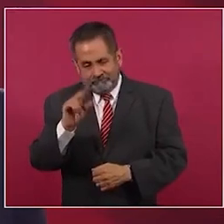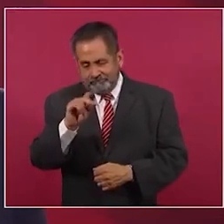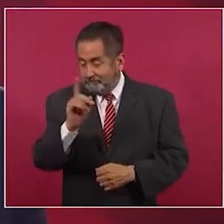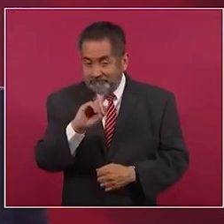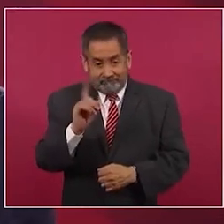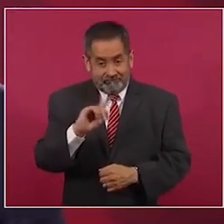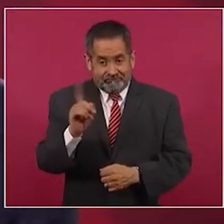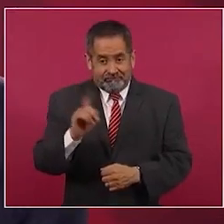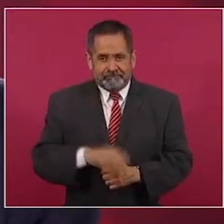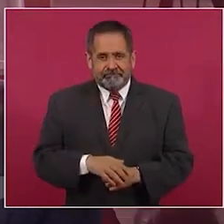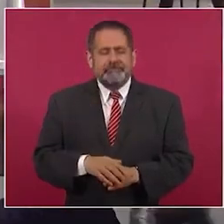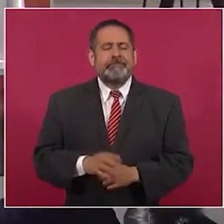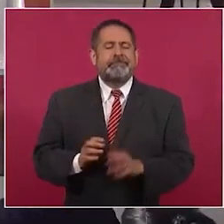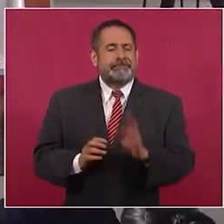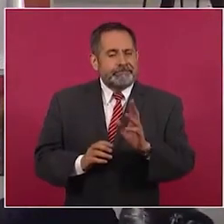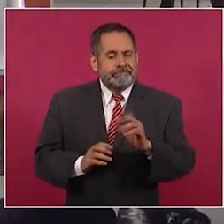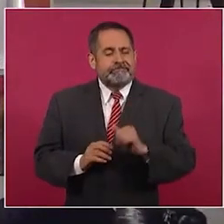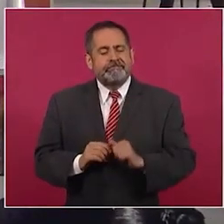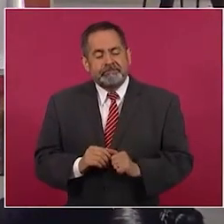No. Me doy cuenta